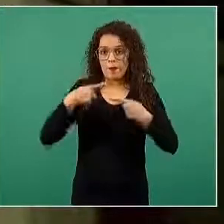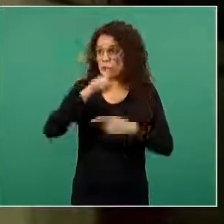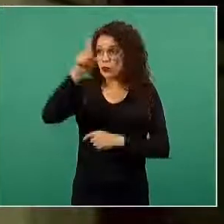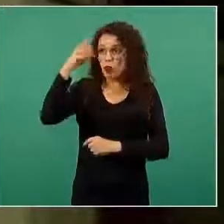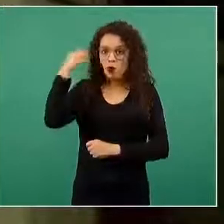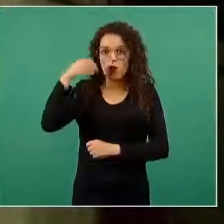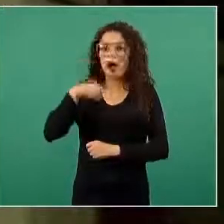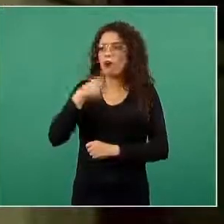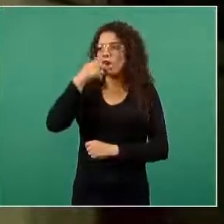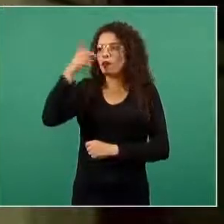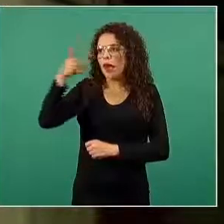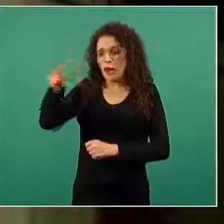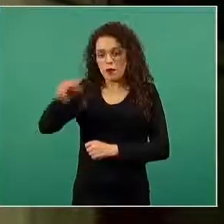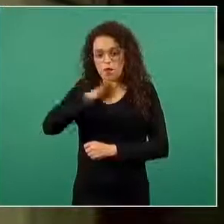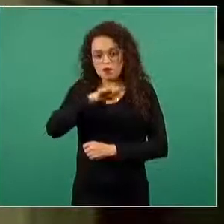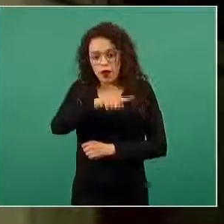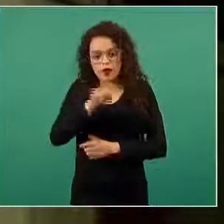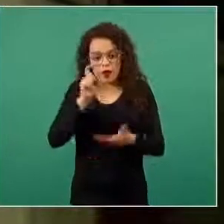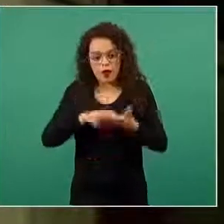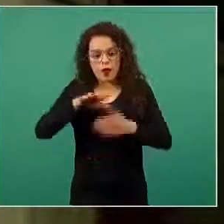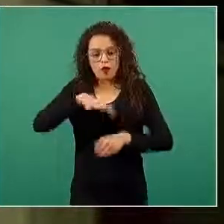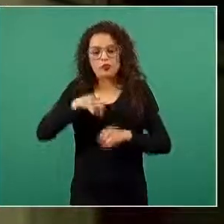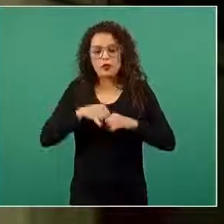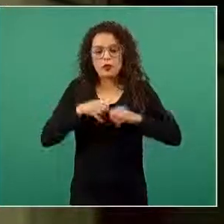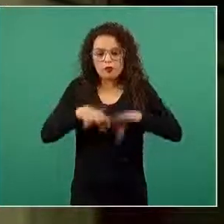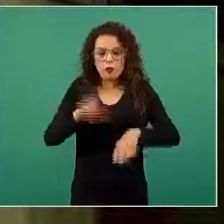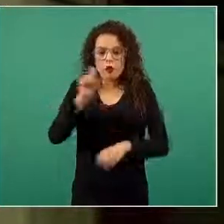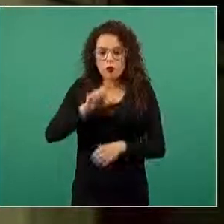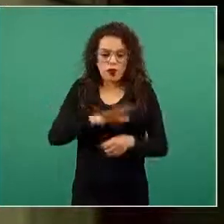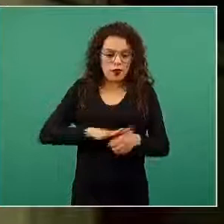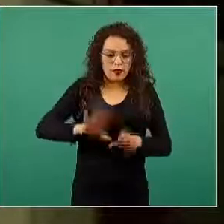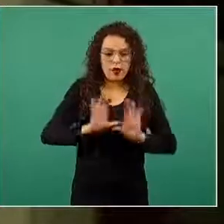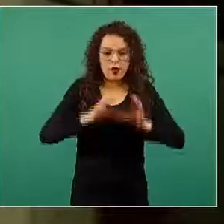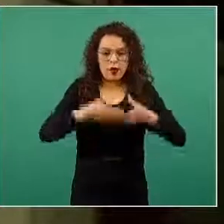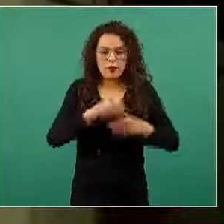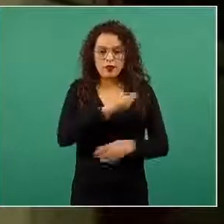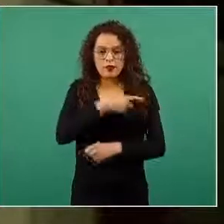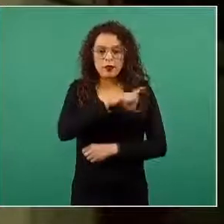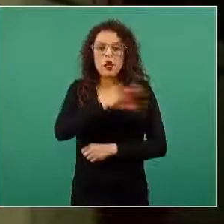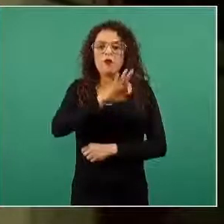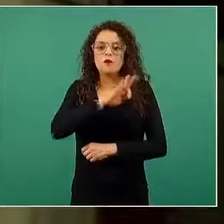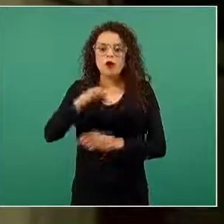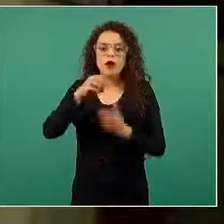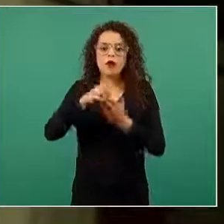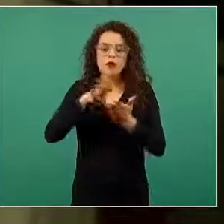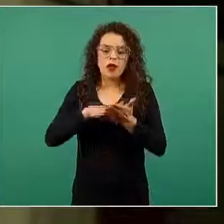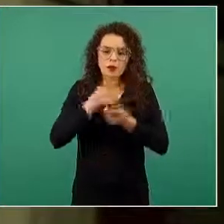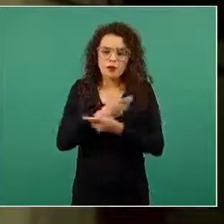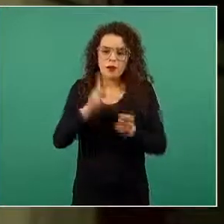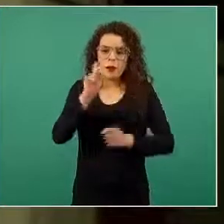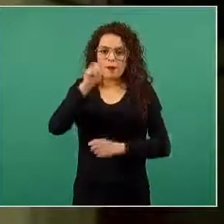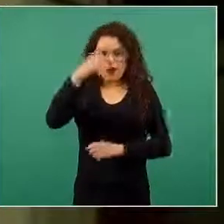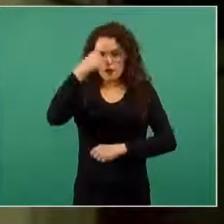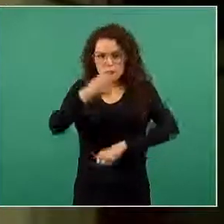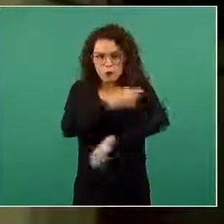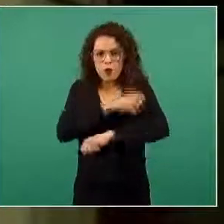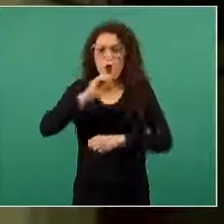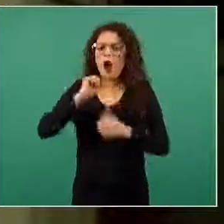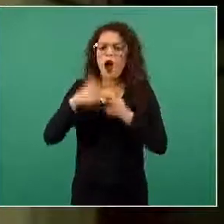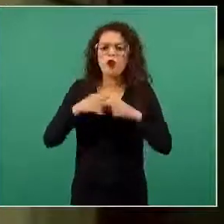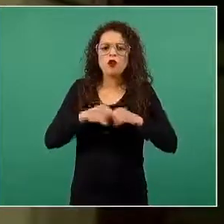Oaxaca cuando el sector salud presente su plan de vacunación o alguna información mediante redes